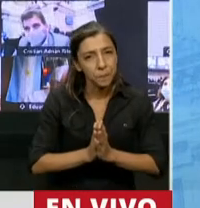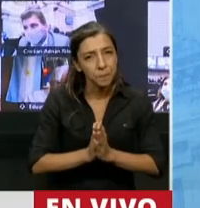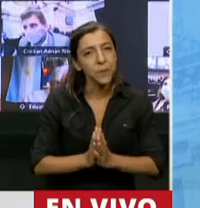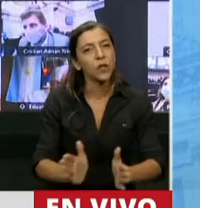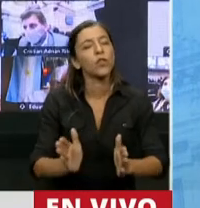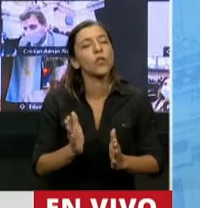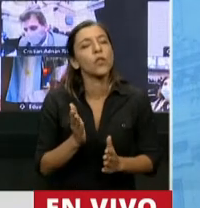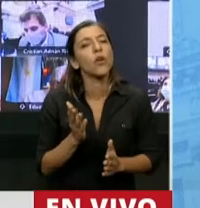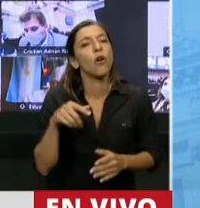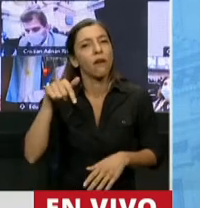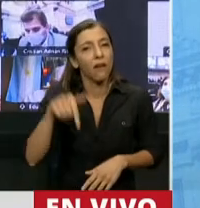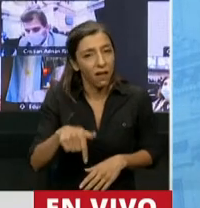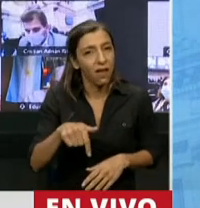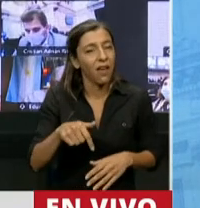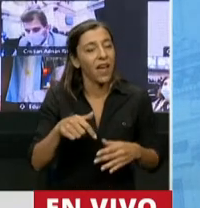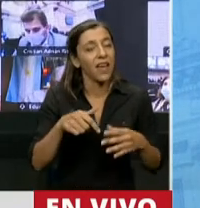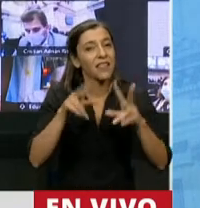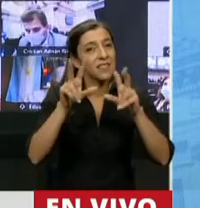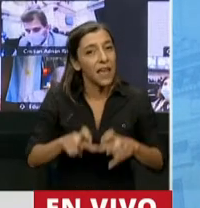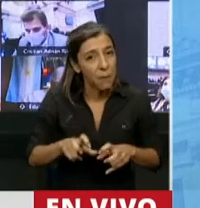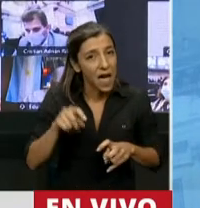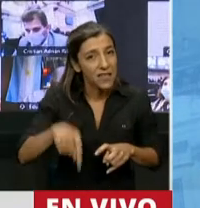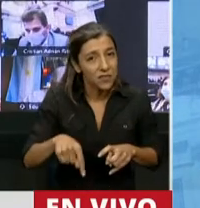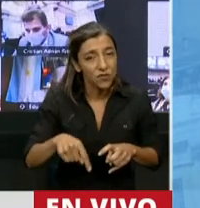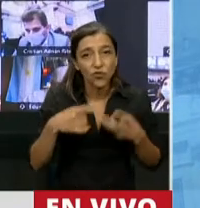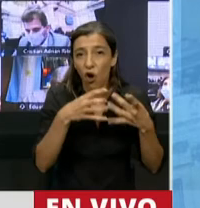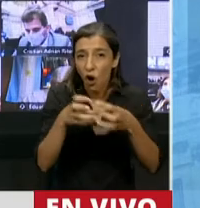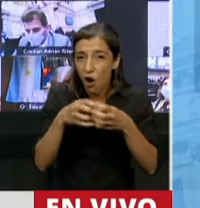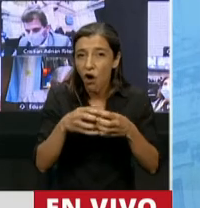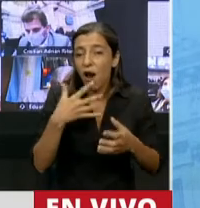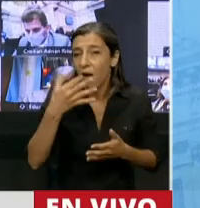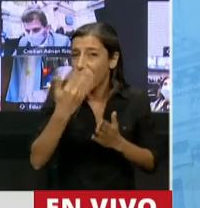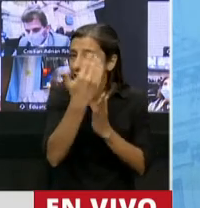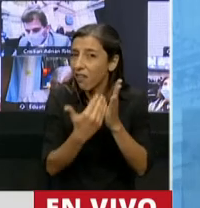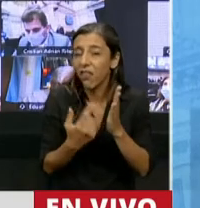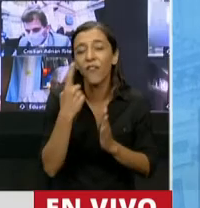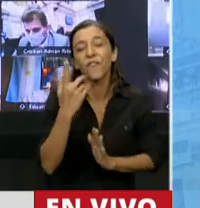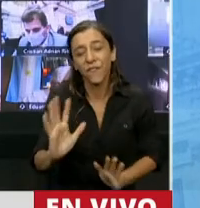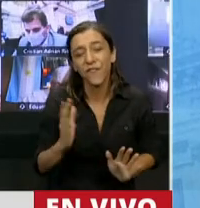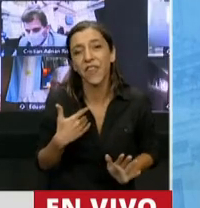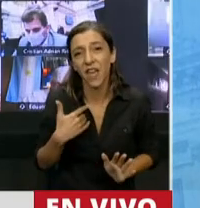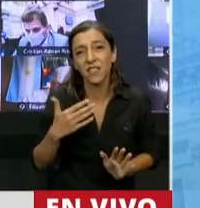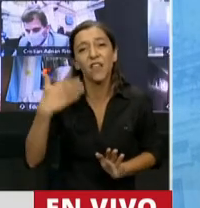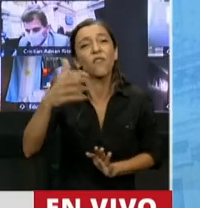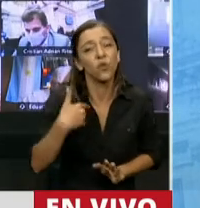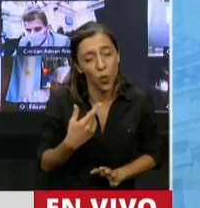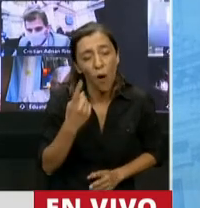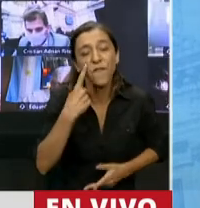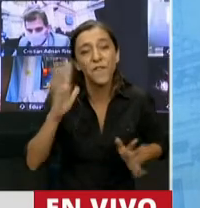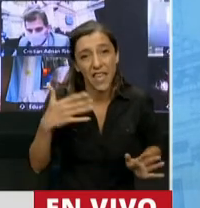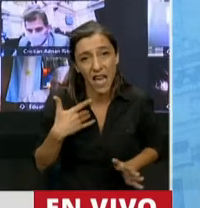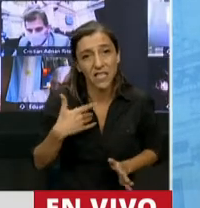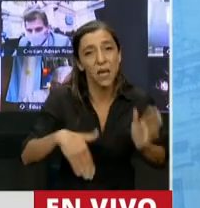calendario del tratamiento de los temas realmente dolorosos y profundos como la ley de aborto y la ley de los mil días